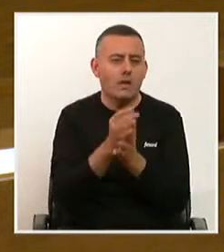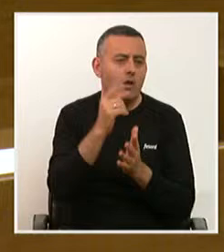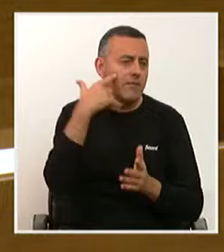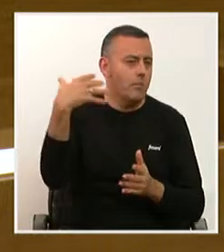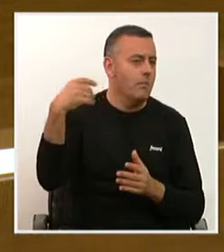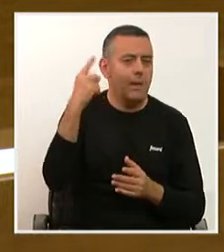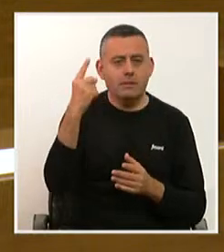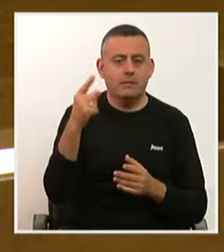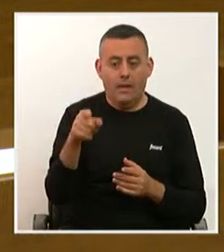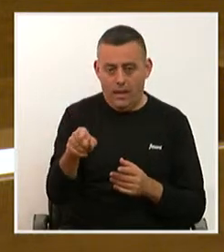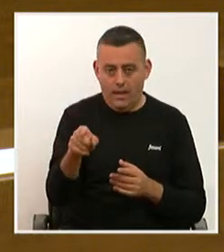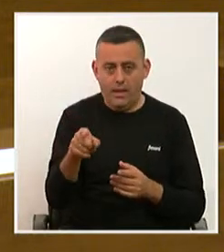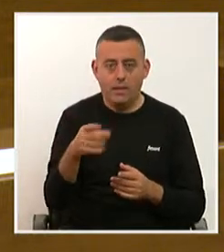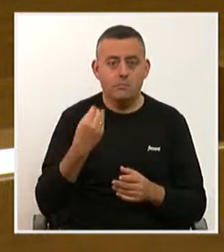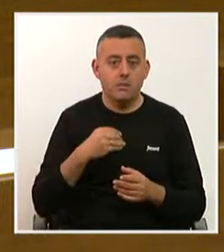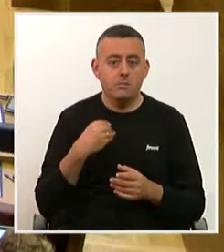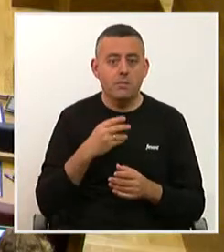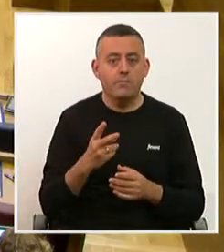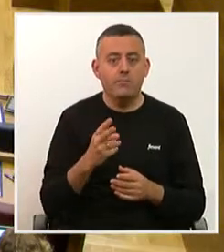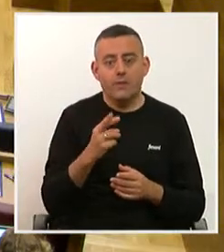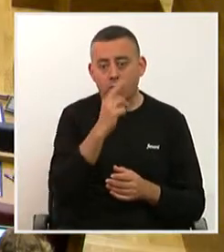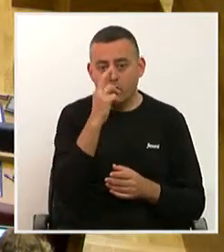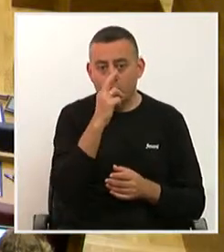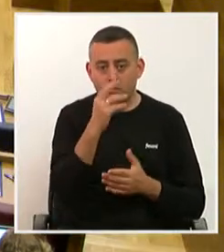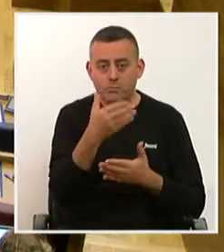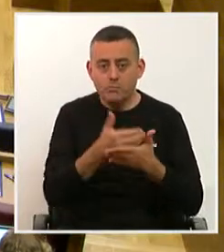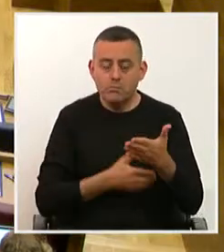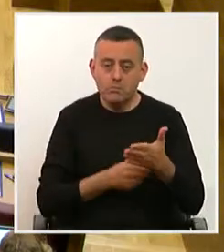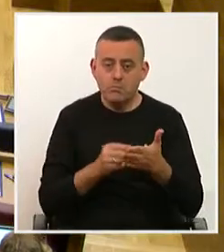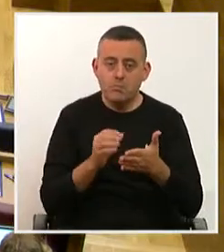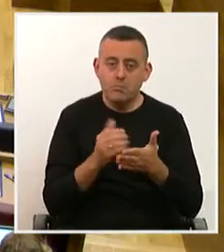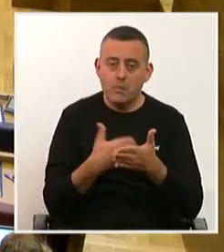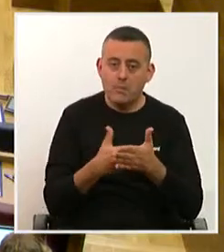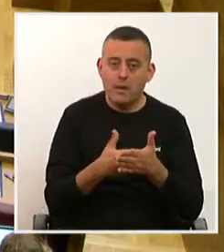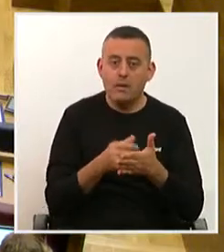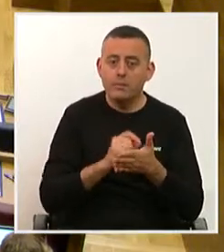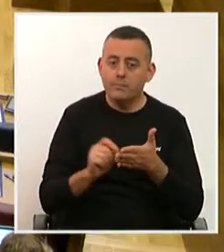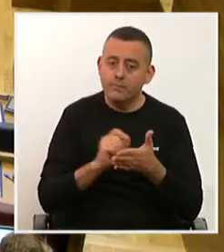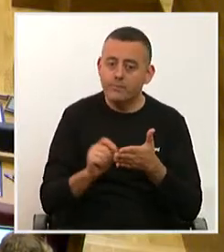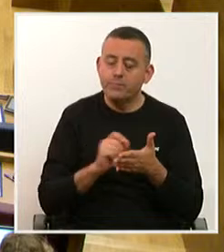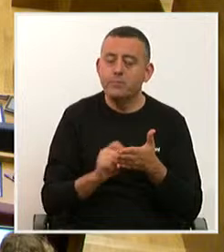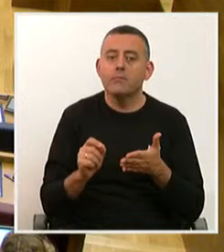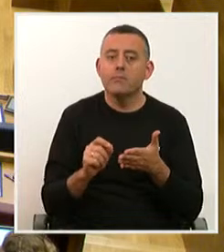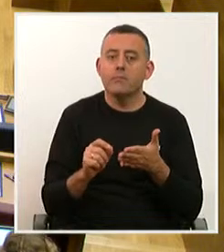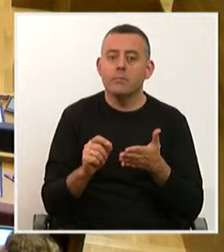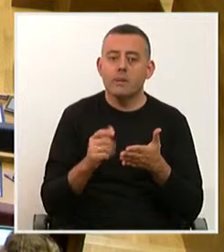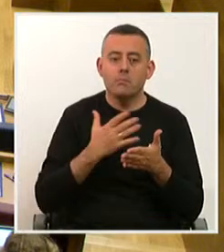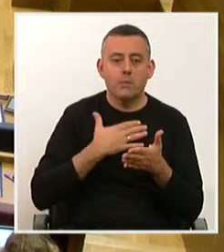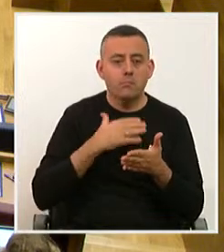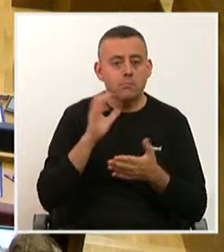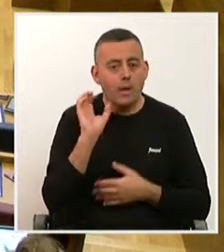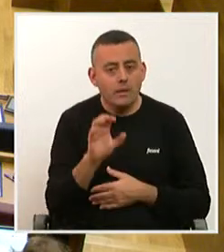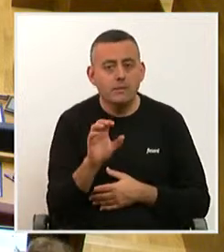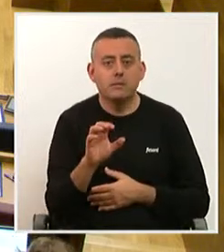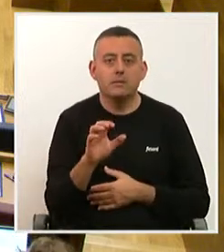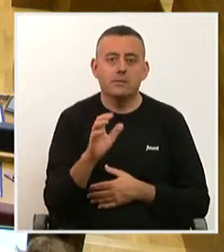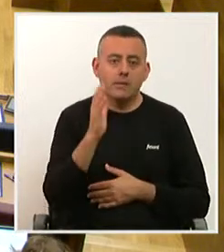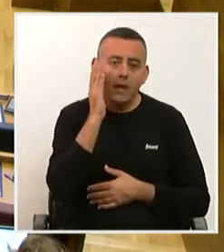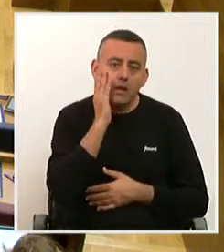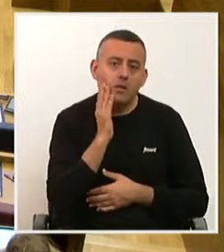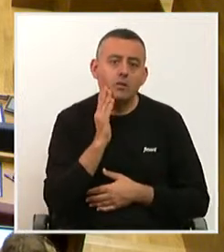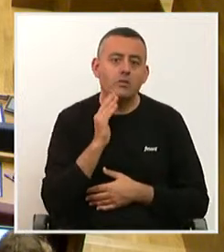estimar La rosa de Paper la para viv la L y el pa algo que va magnic